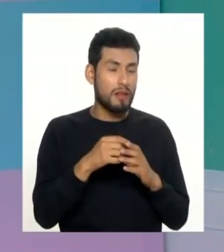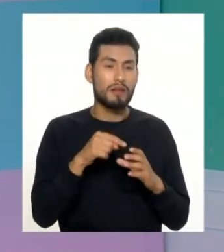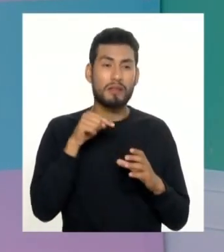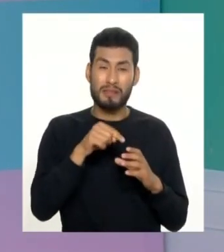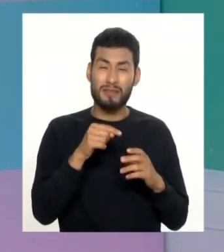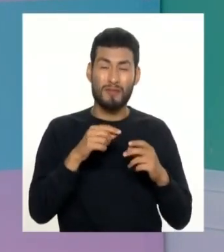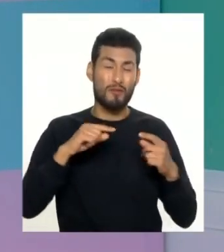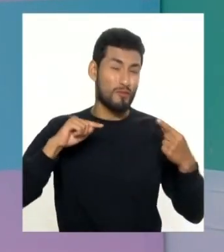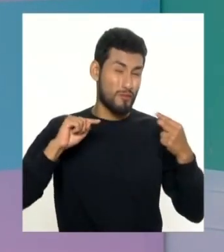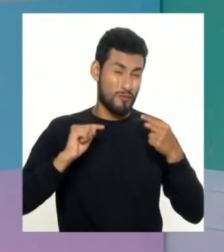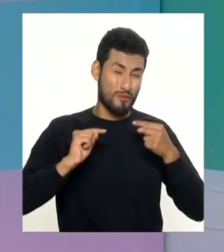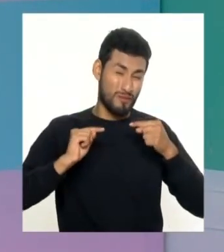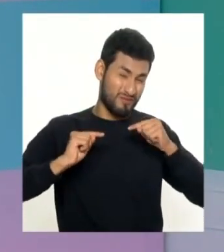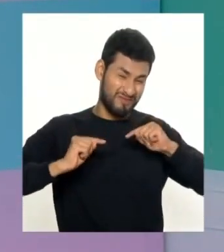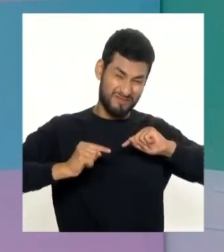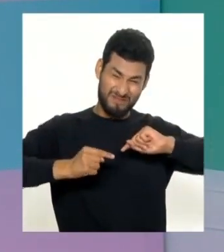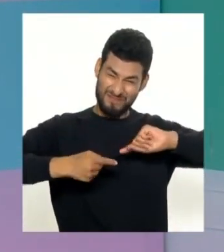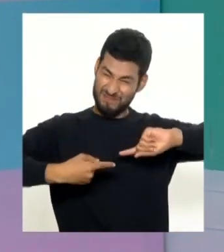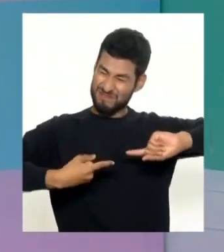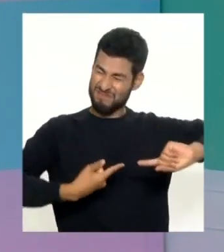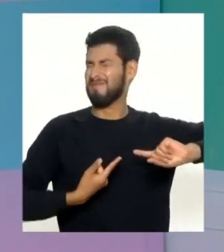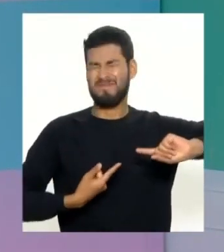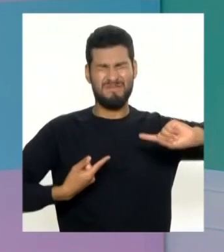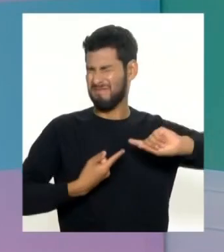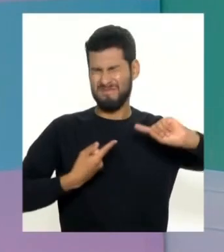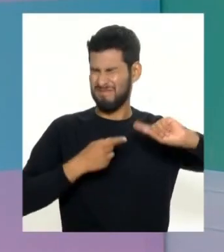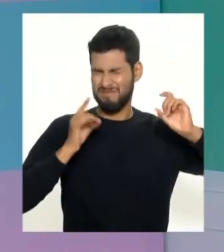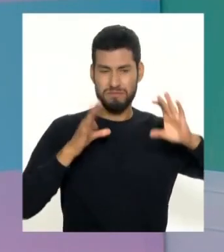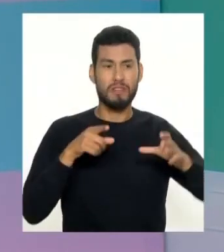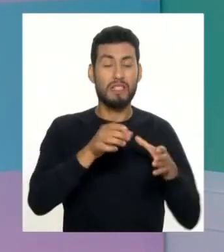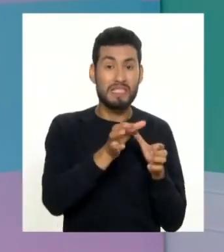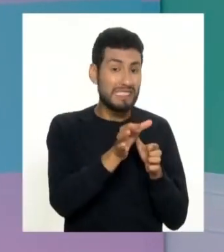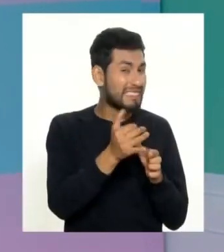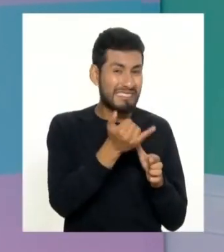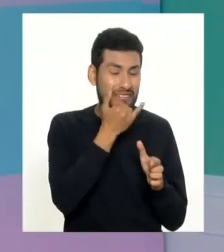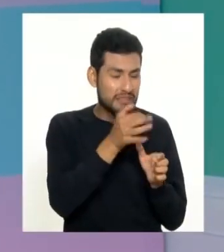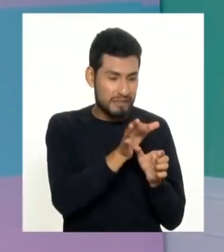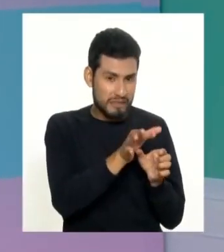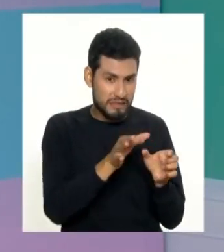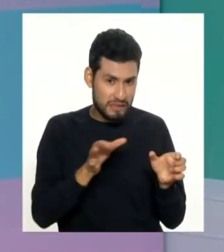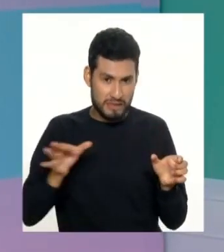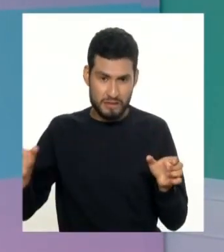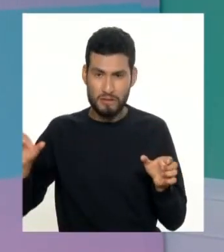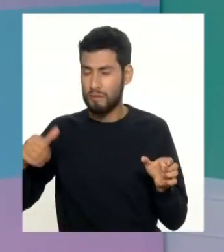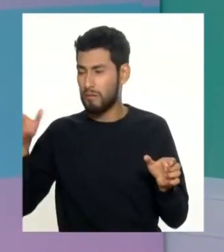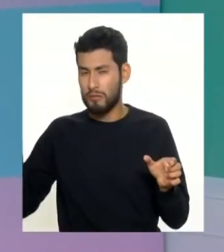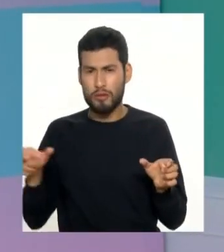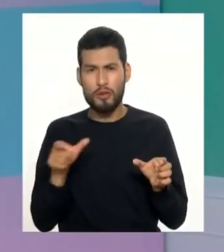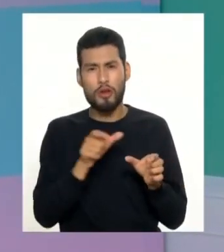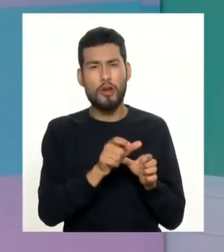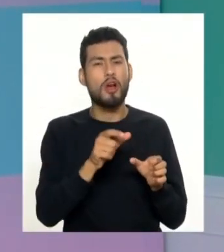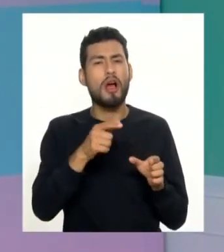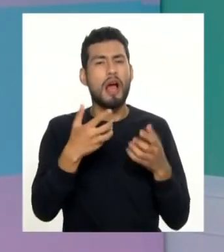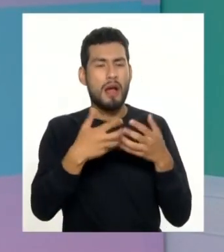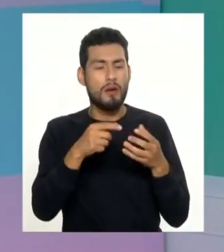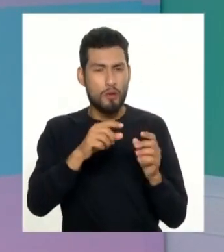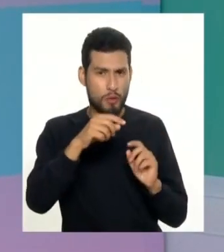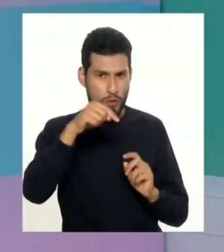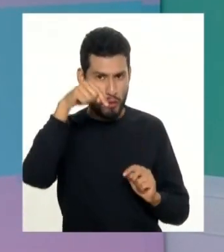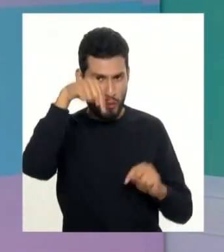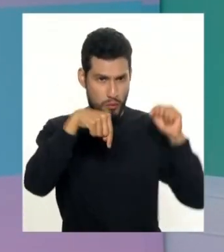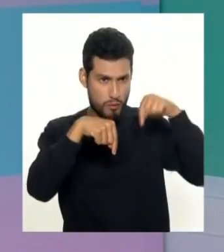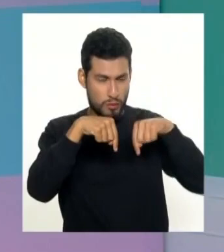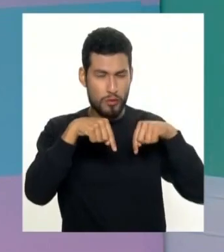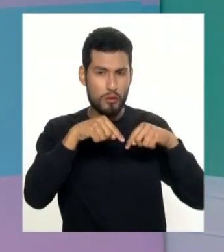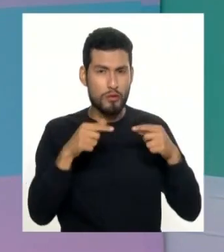ya más dolor del lumbar, más dolor cervical, se saca el disco que está malo, se reemplaza por una prótesis y se fija con unas placas